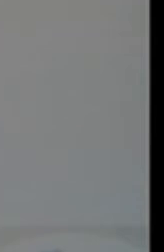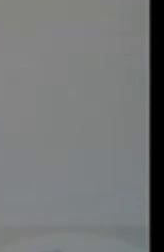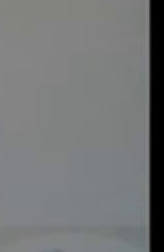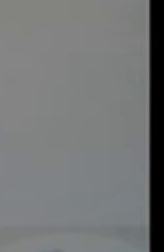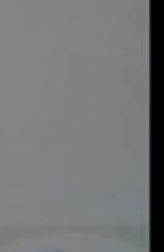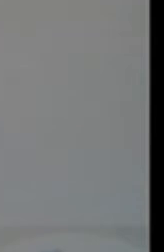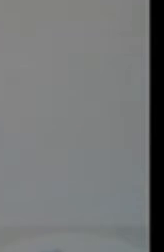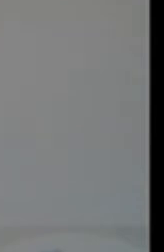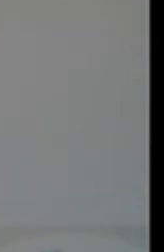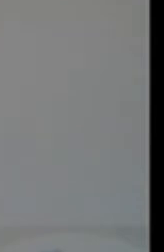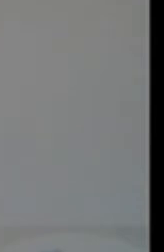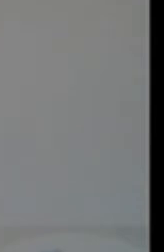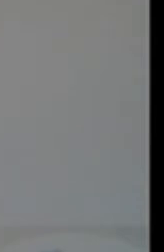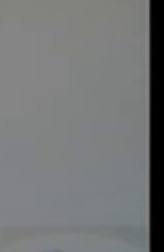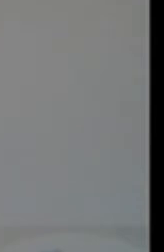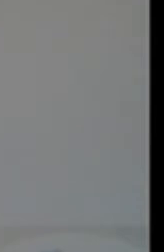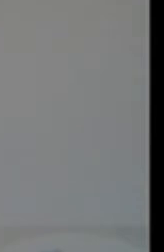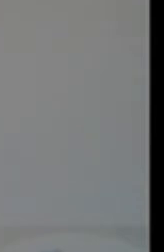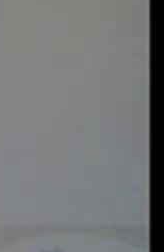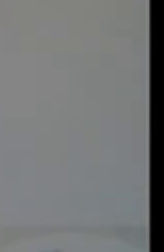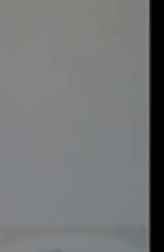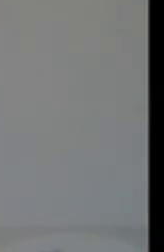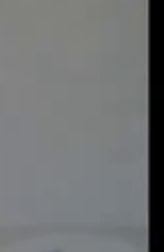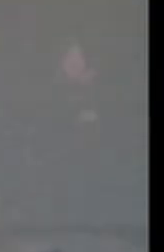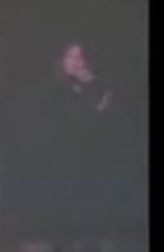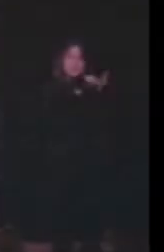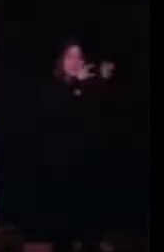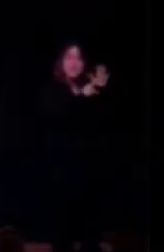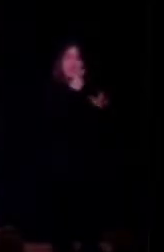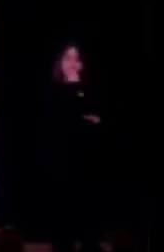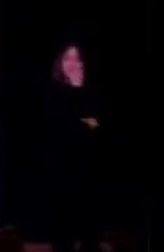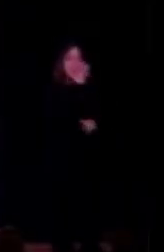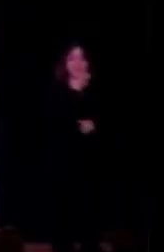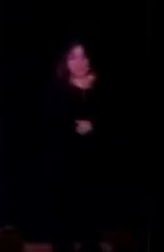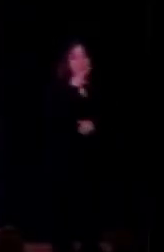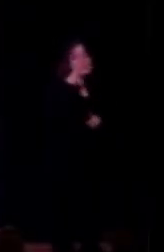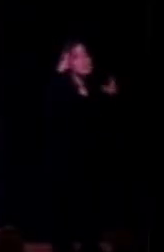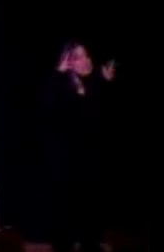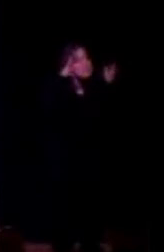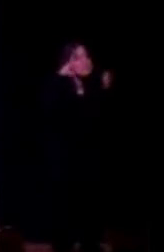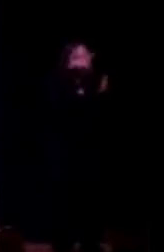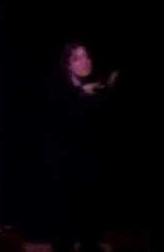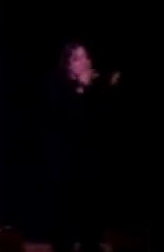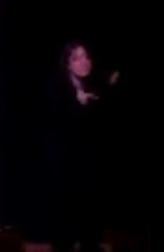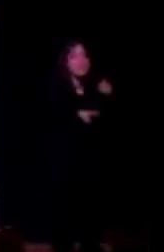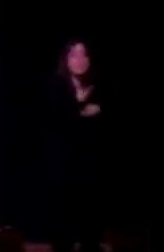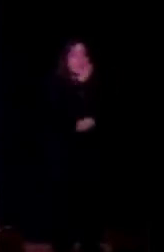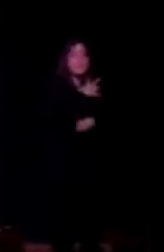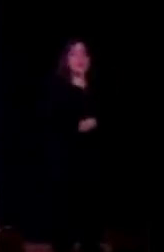leer si lo encontráis en los anaqueles de vuestras escuelas viene a decir que la integración